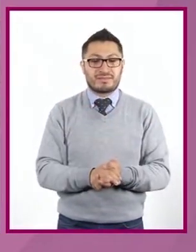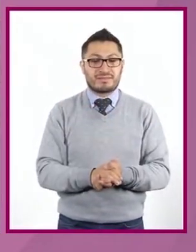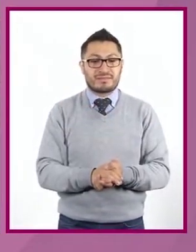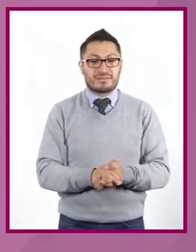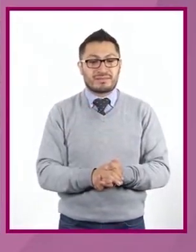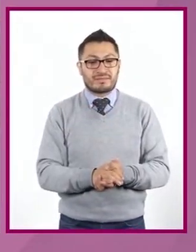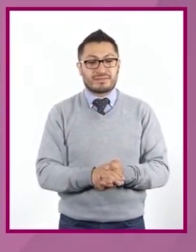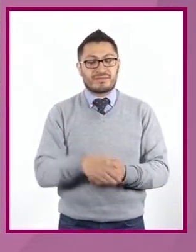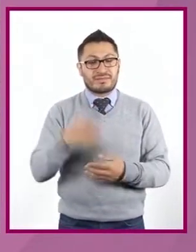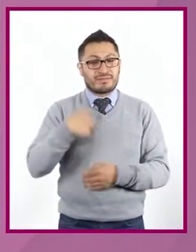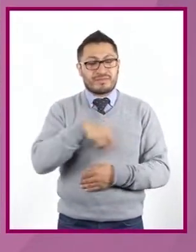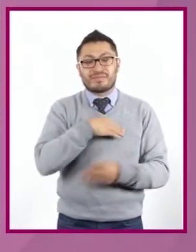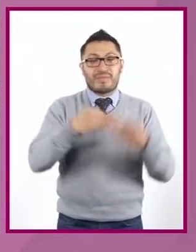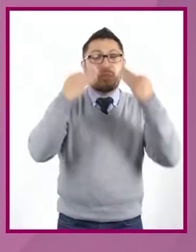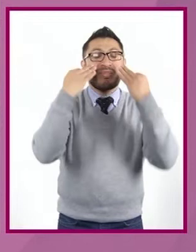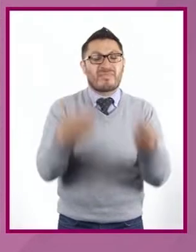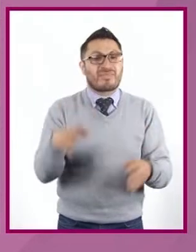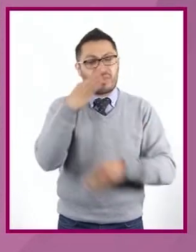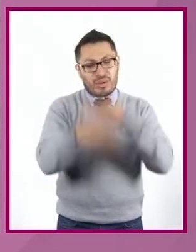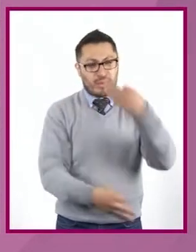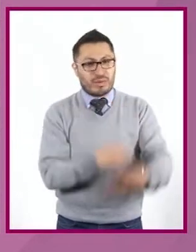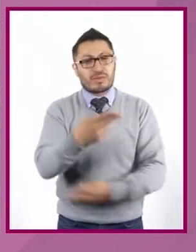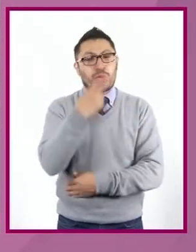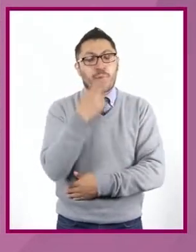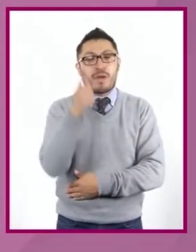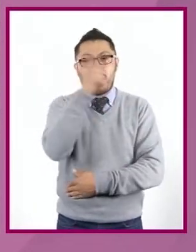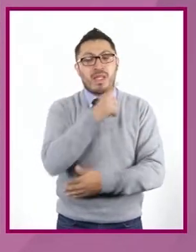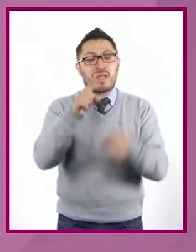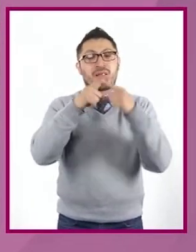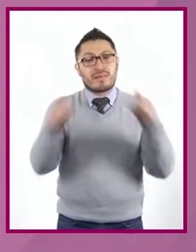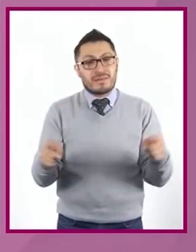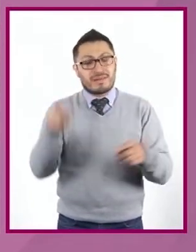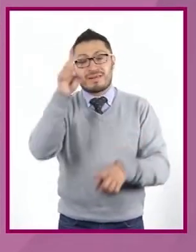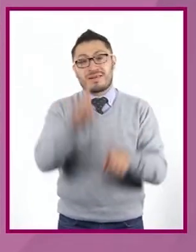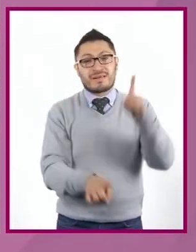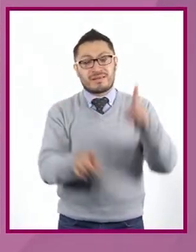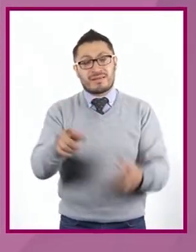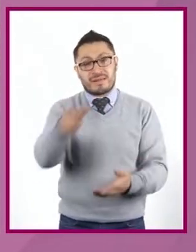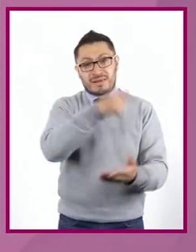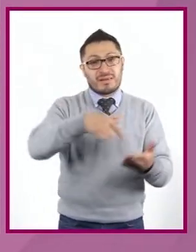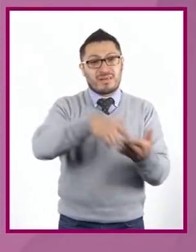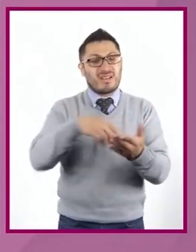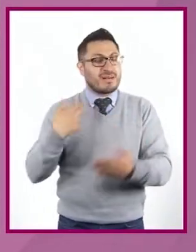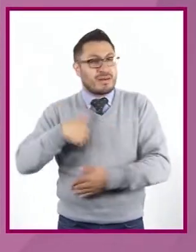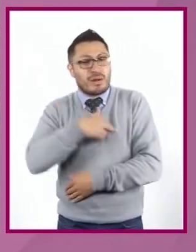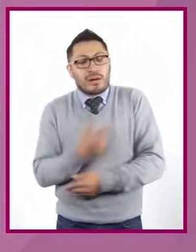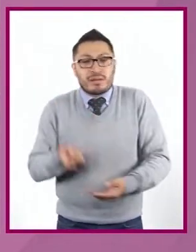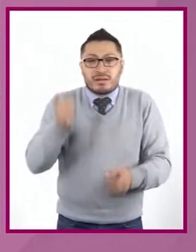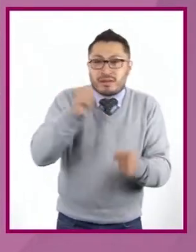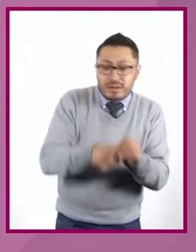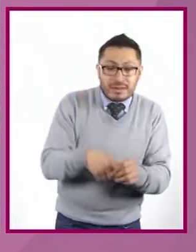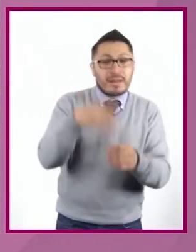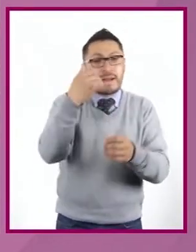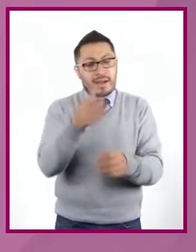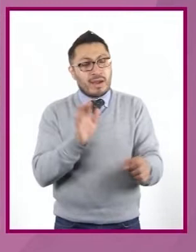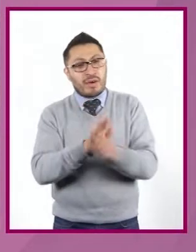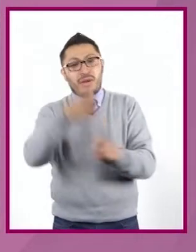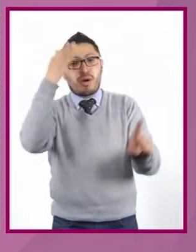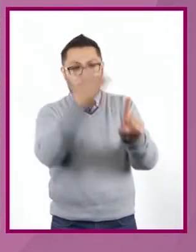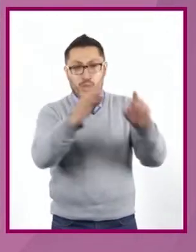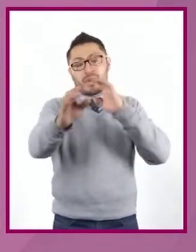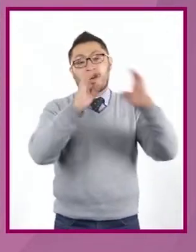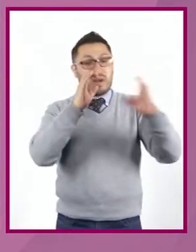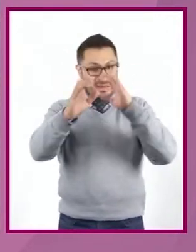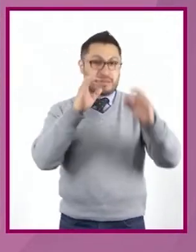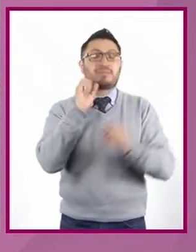Como hemos visto, todos usamos un tipo de lenguaje distinto dependiendo del espacio en que nos encontramos y de los fines de nuestra